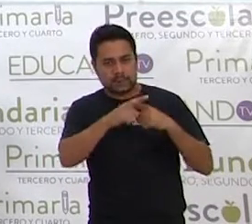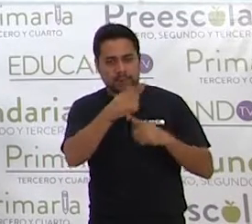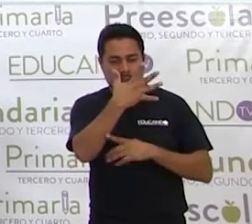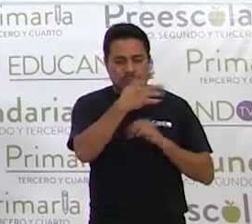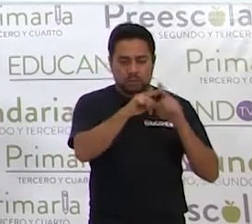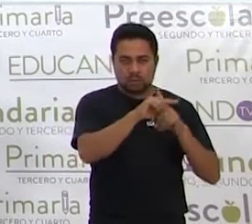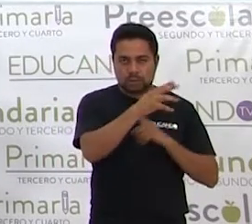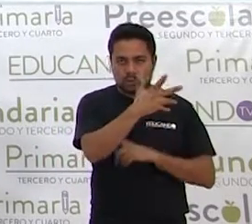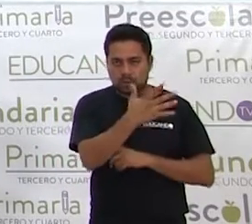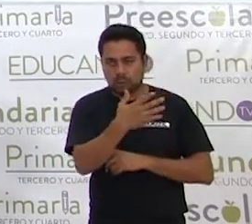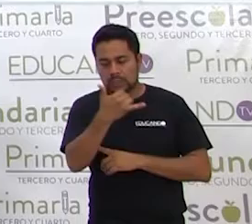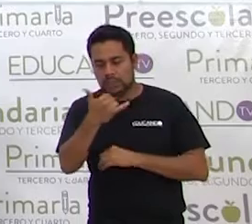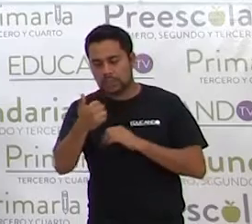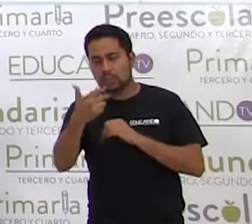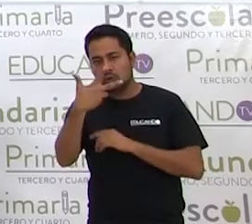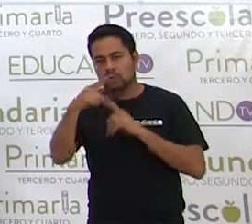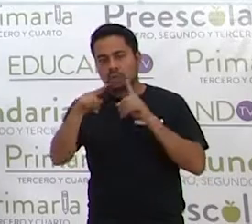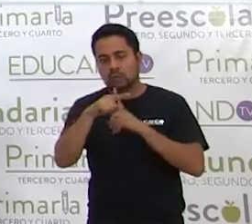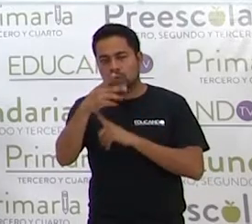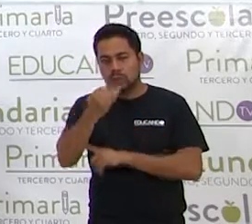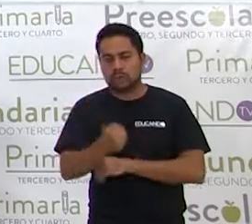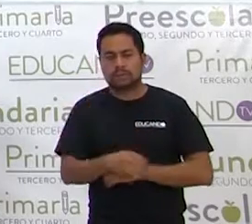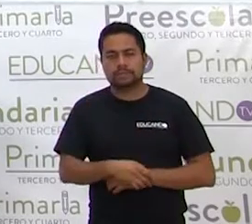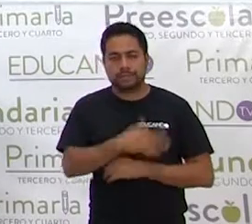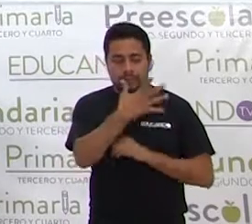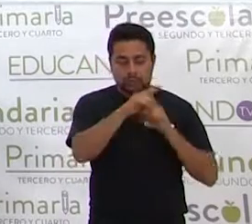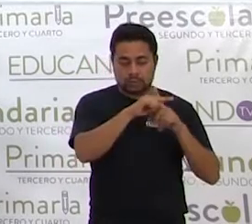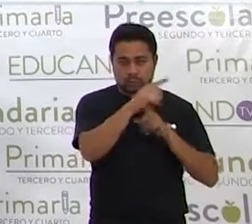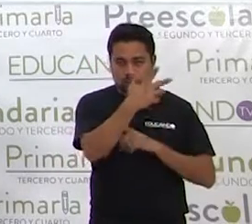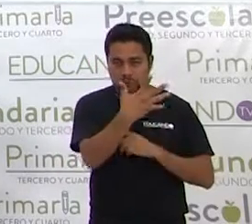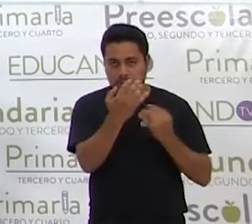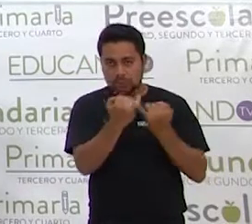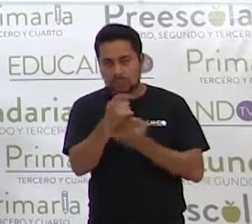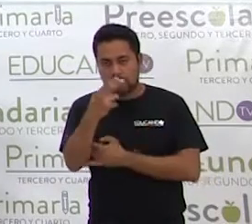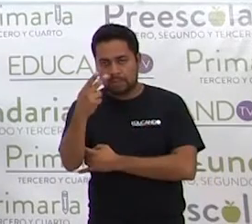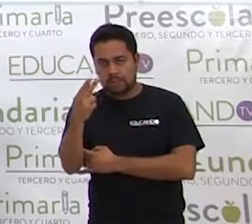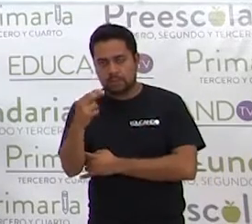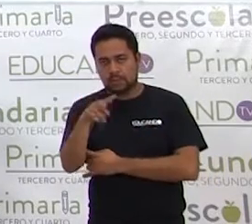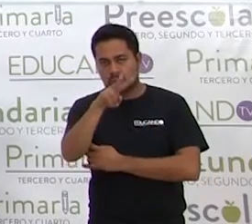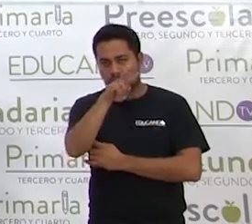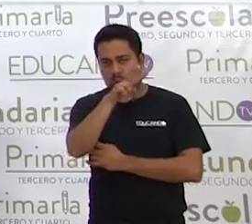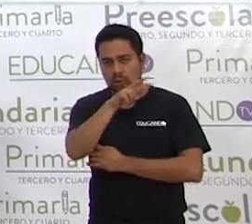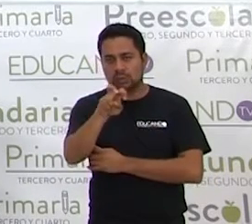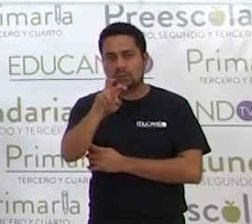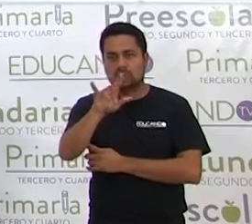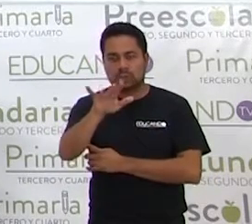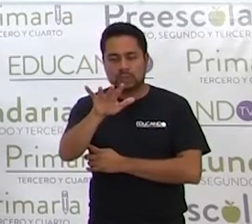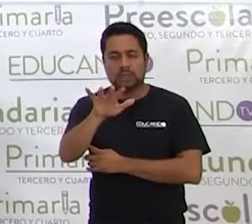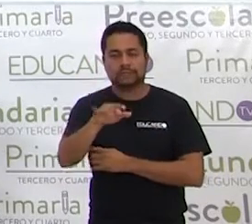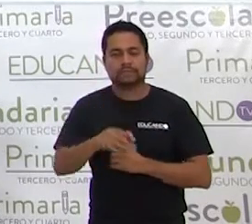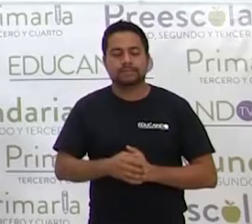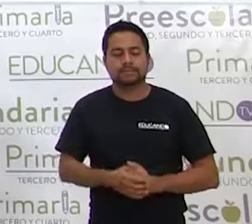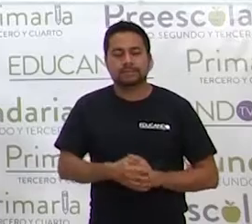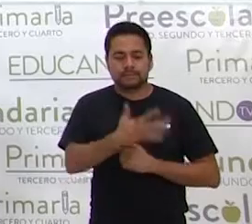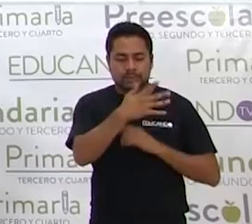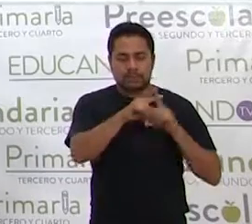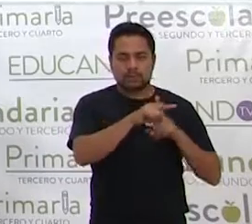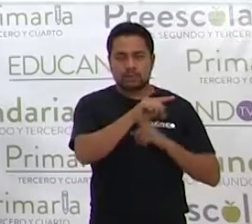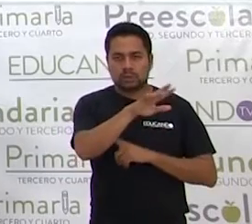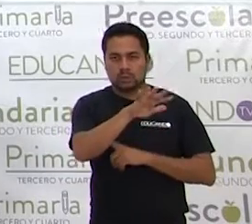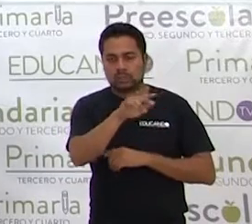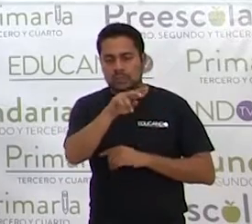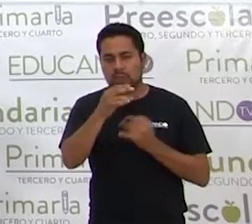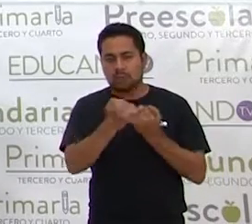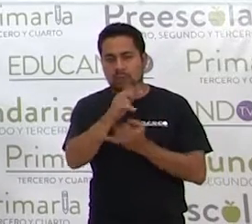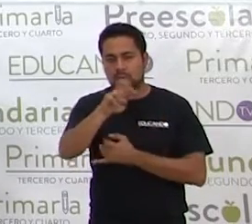58 por 9 5 por 5 25 250 5 por 50